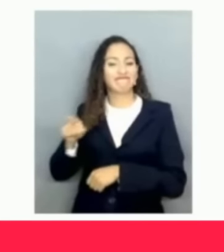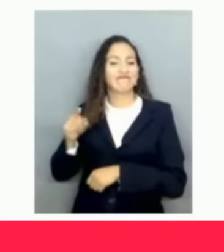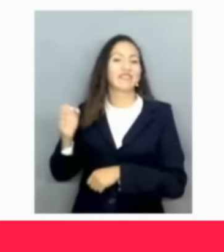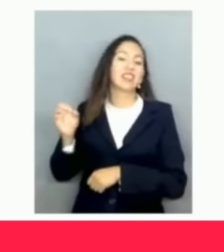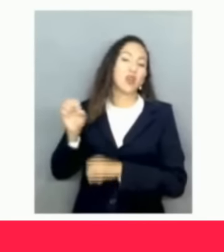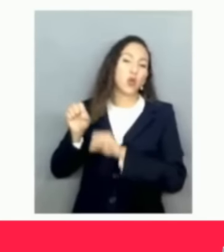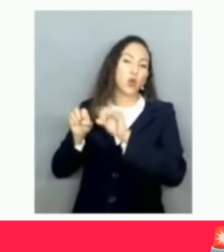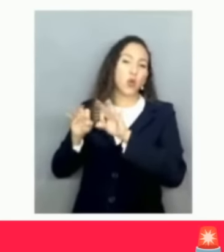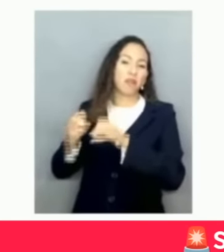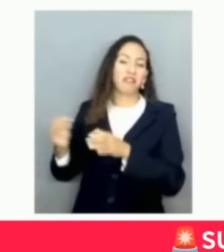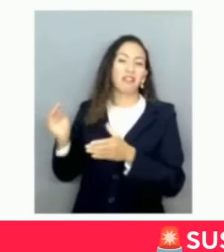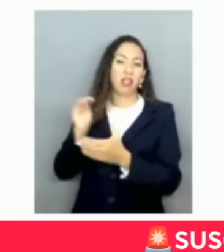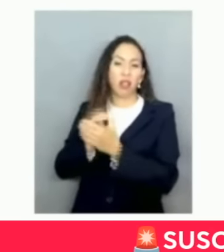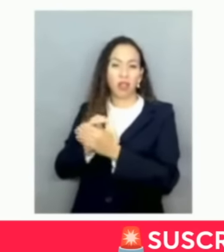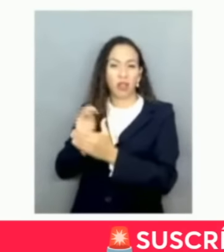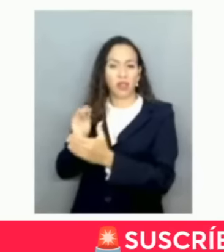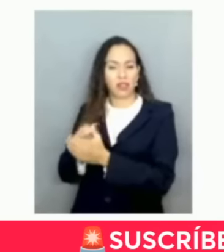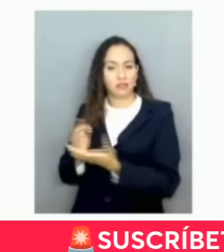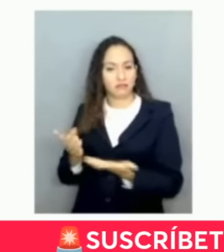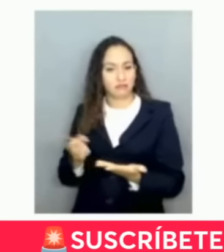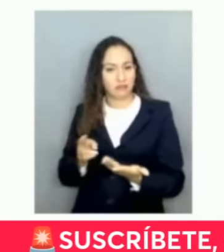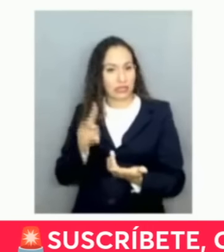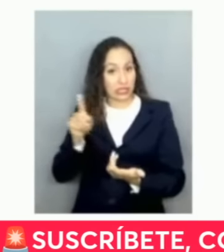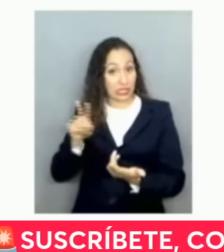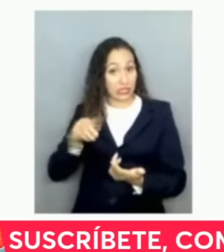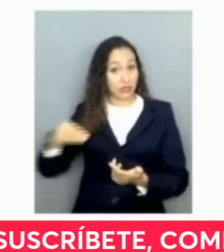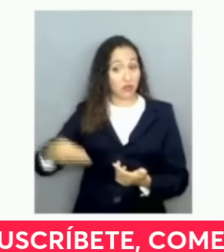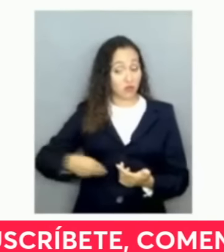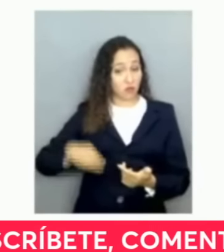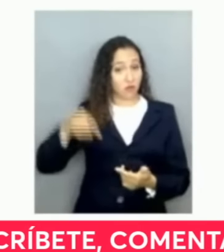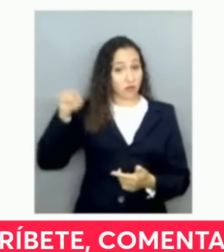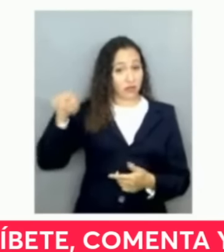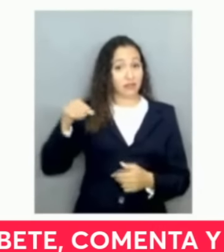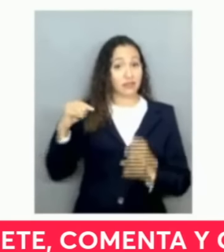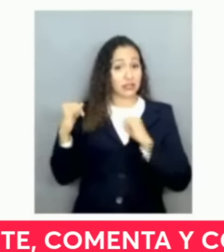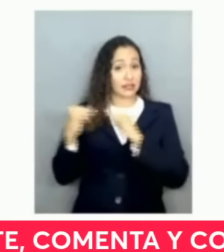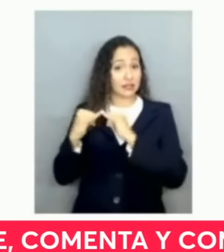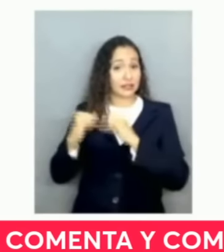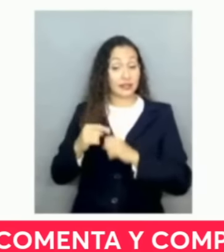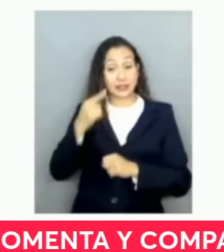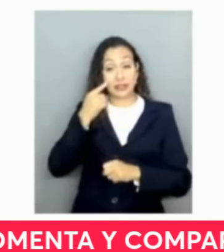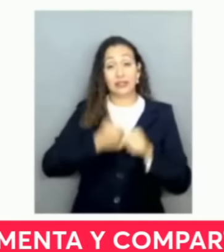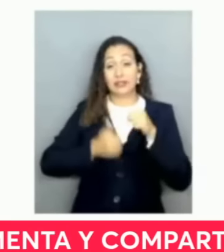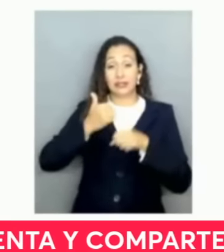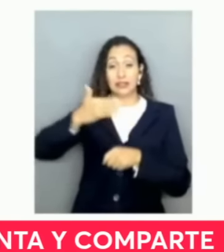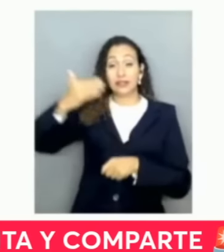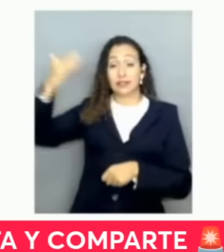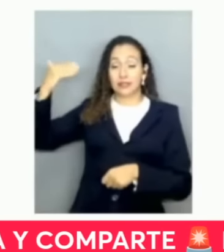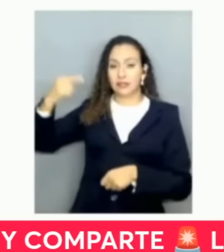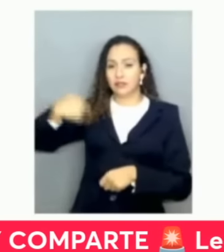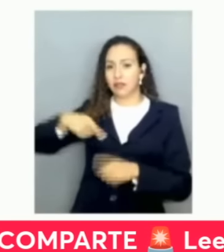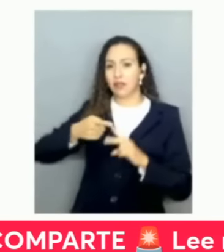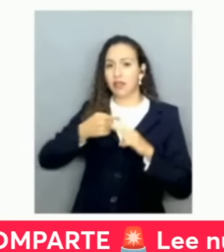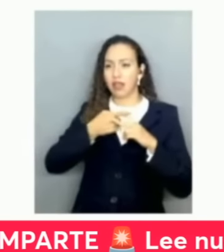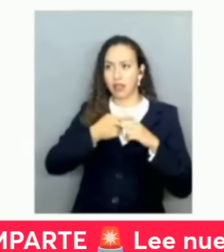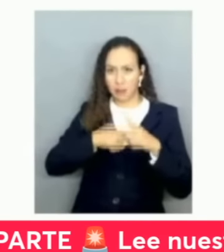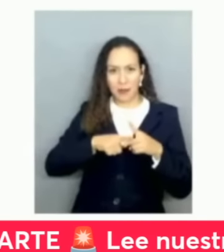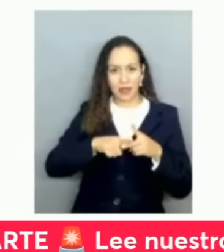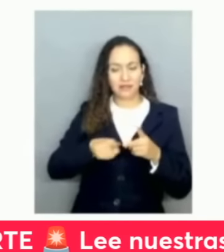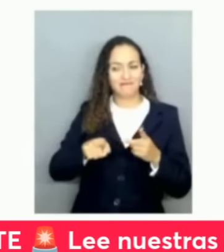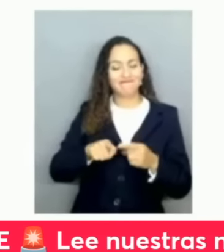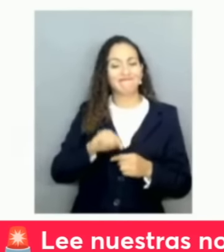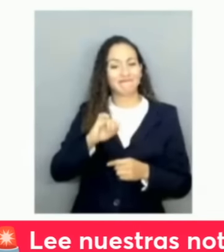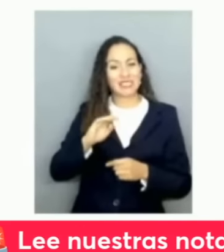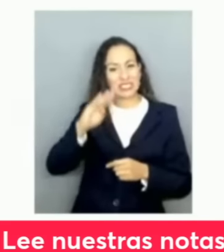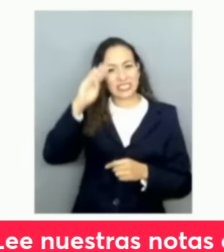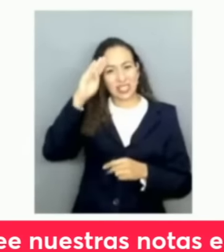de este lado el año pasado comenzamos con los preparativos para